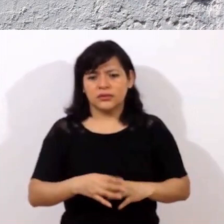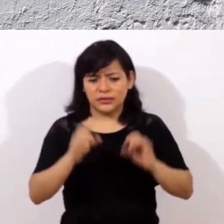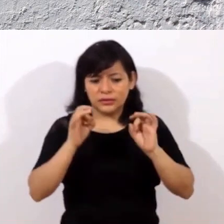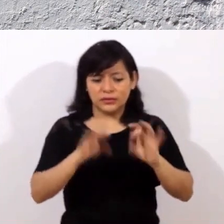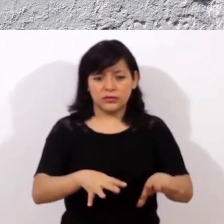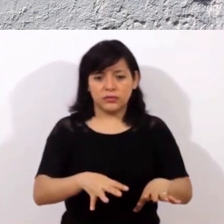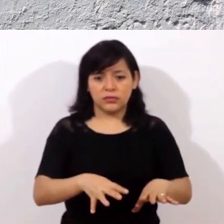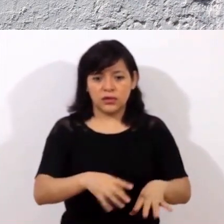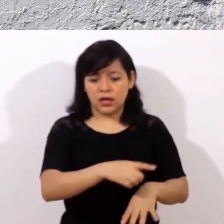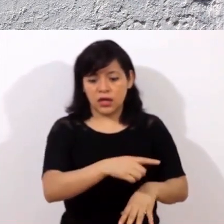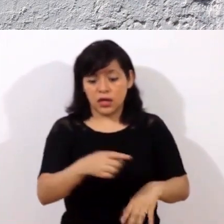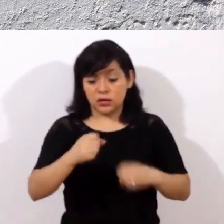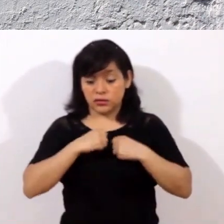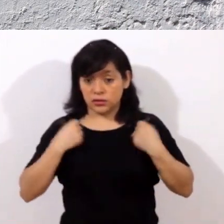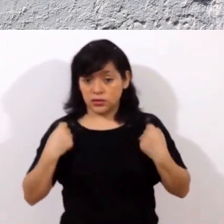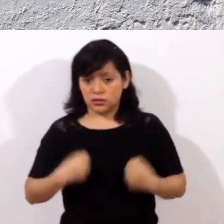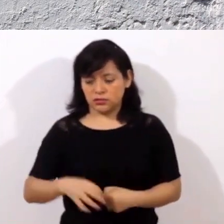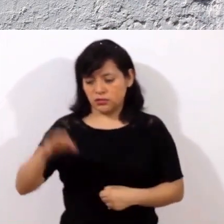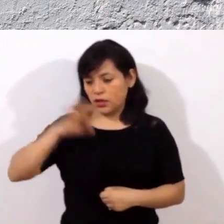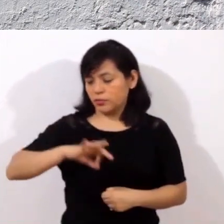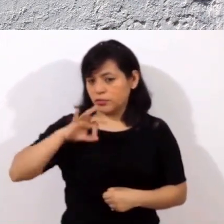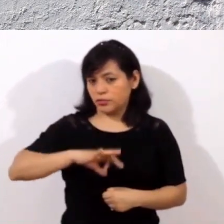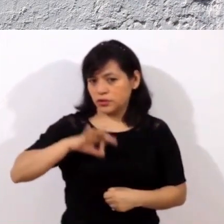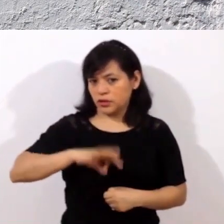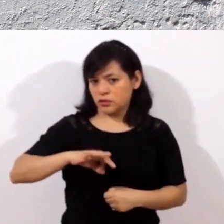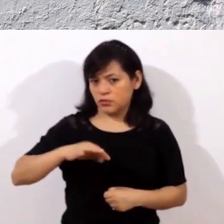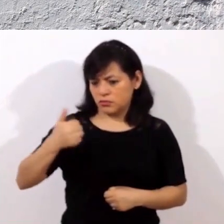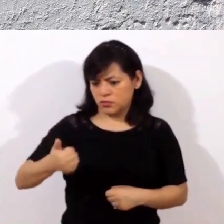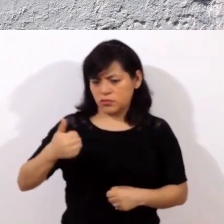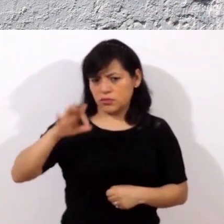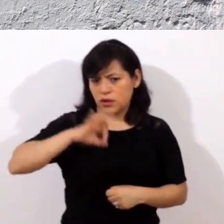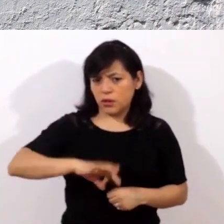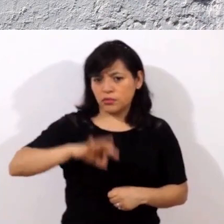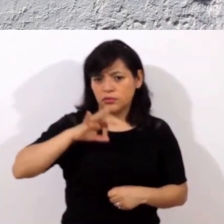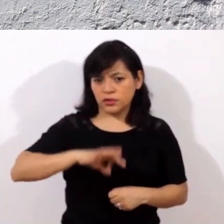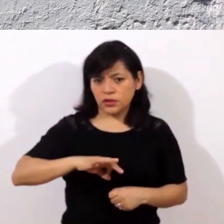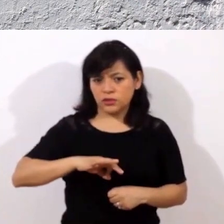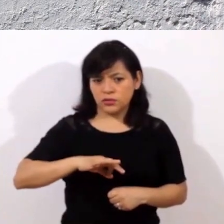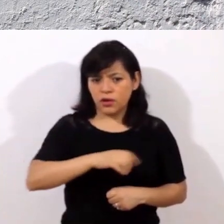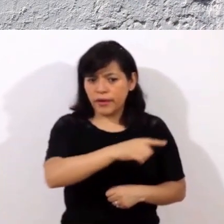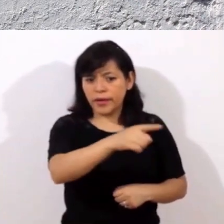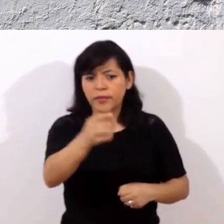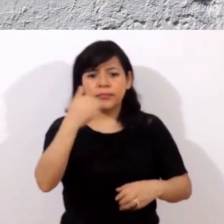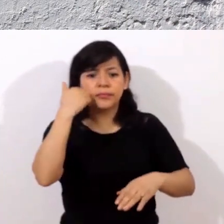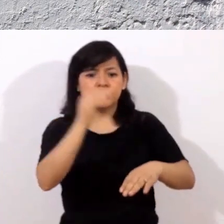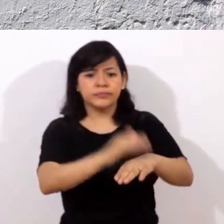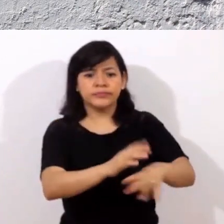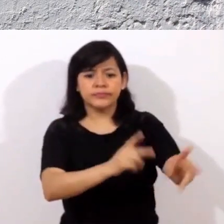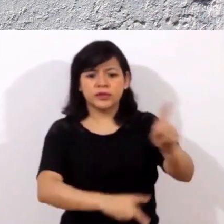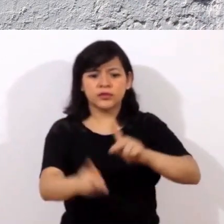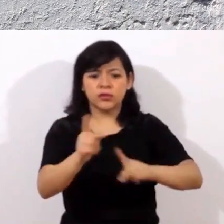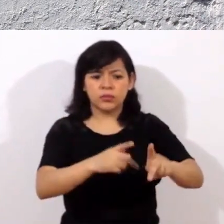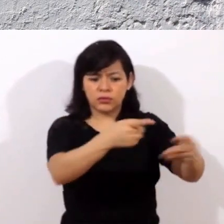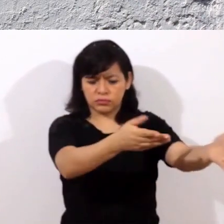finalmente se están aprovechando, ¿quiénes? Los sacerdotes, del pecado del pueblo, de